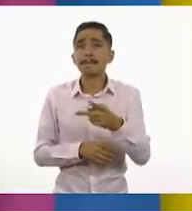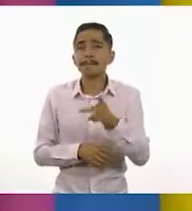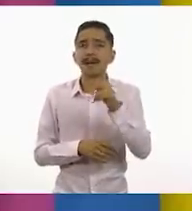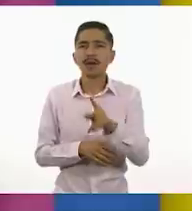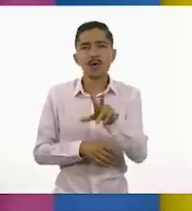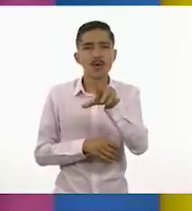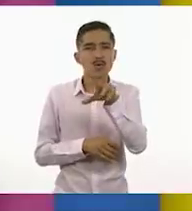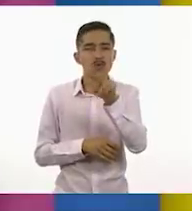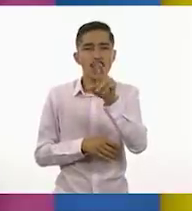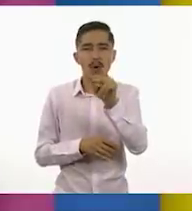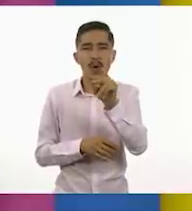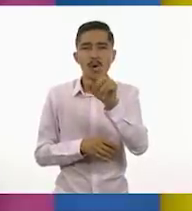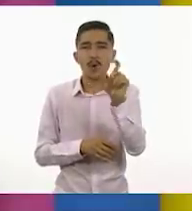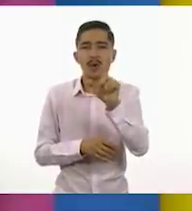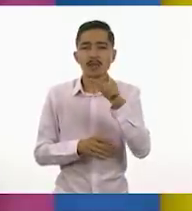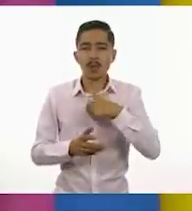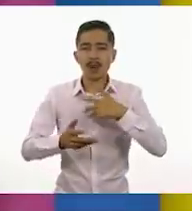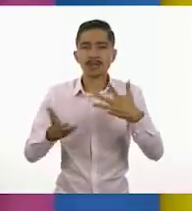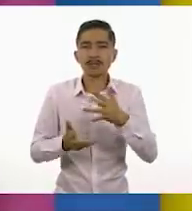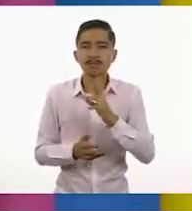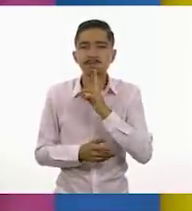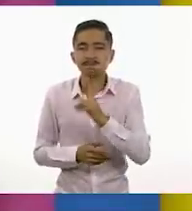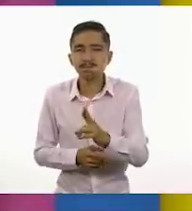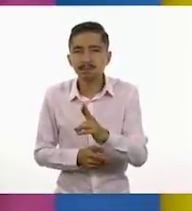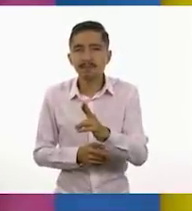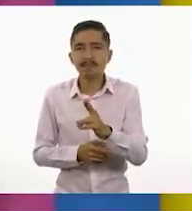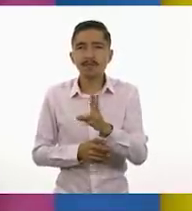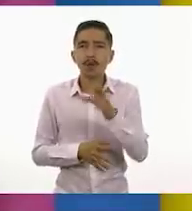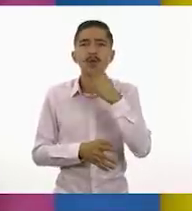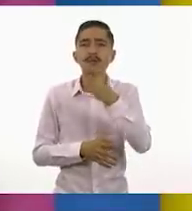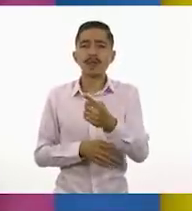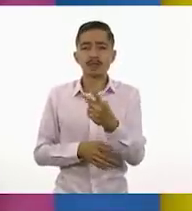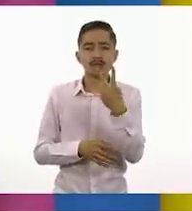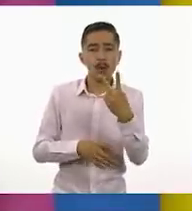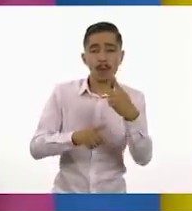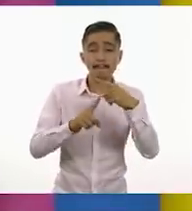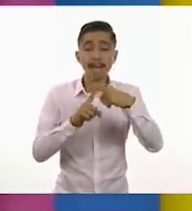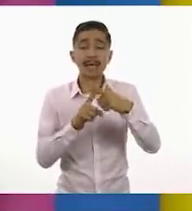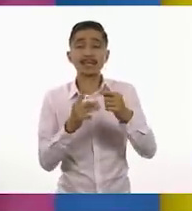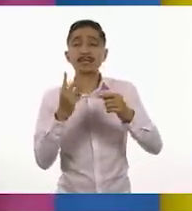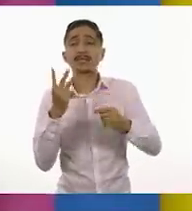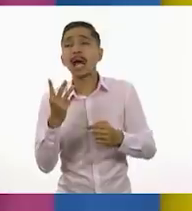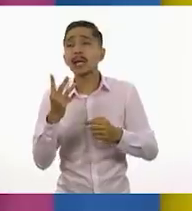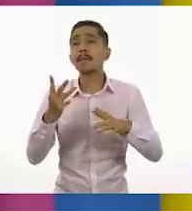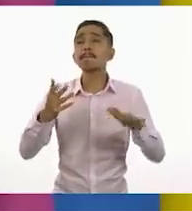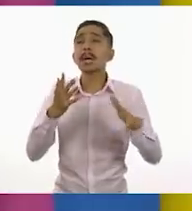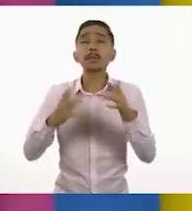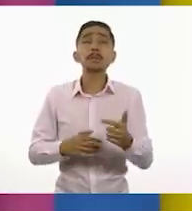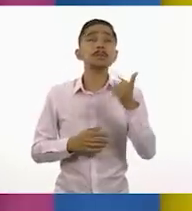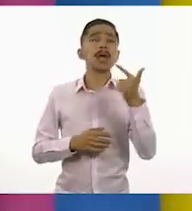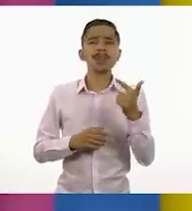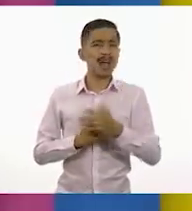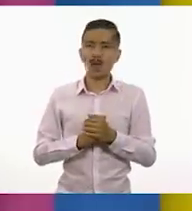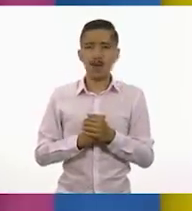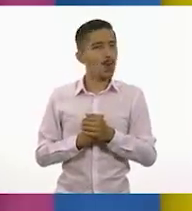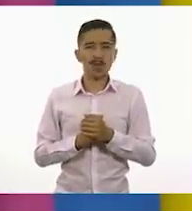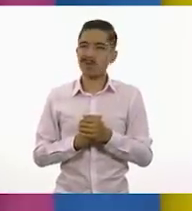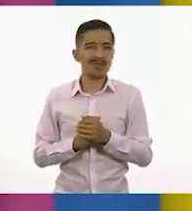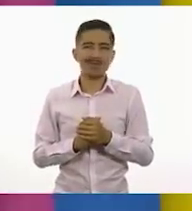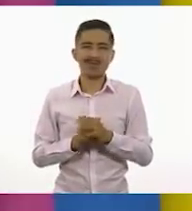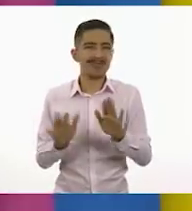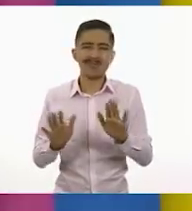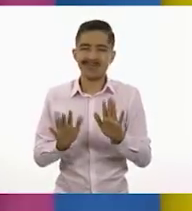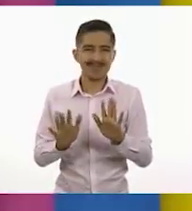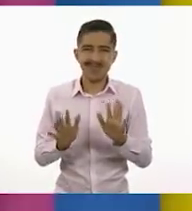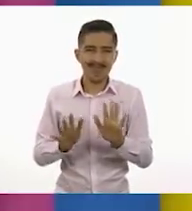cuando hablamos de realizar operaciones. No vamos a decir Sí, no. que 2 más 3 es más o menos 7. Pues no. Sí, no, o